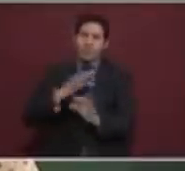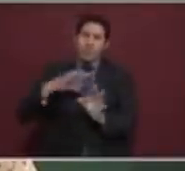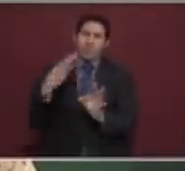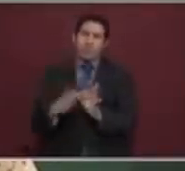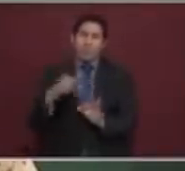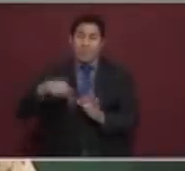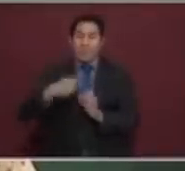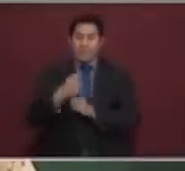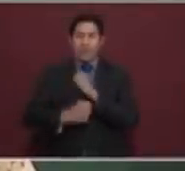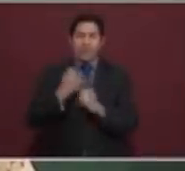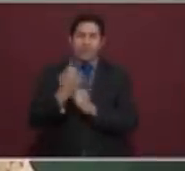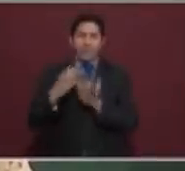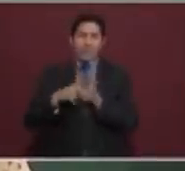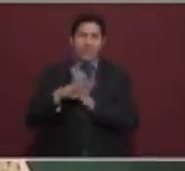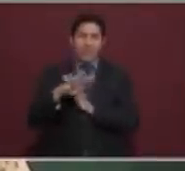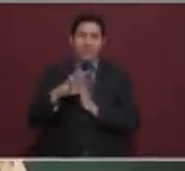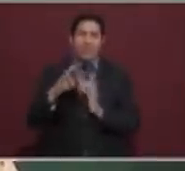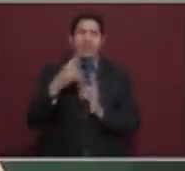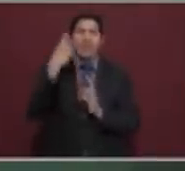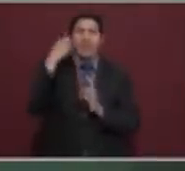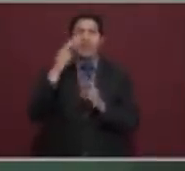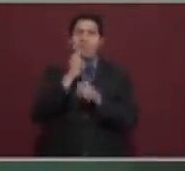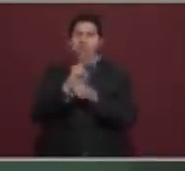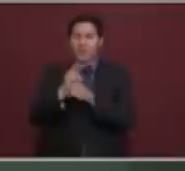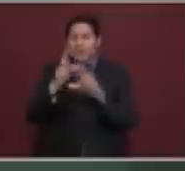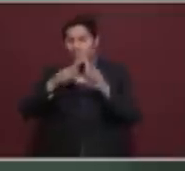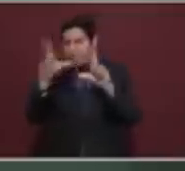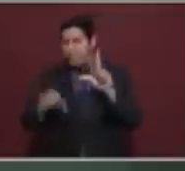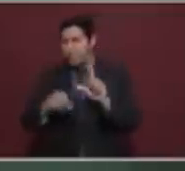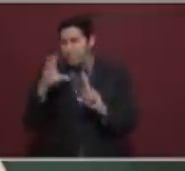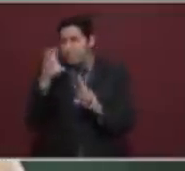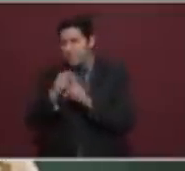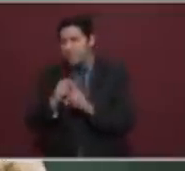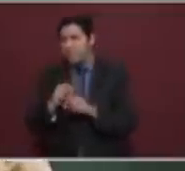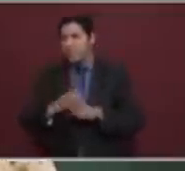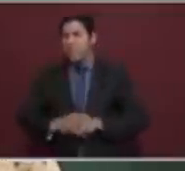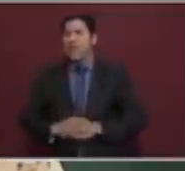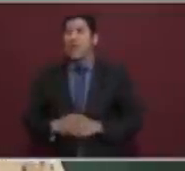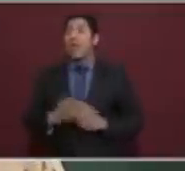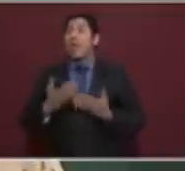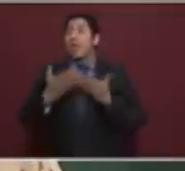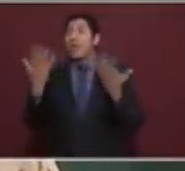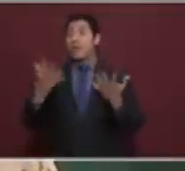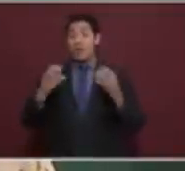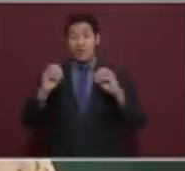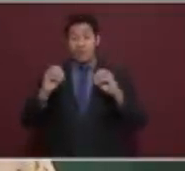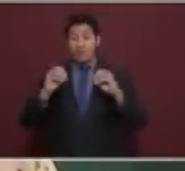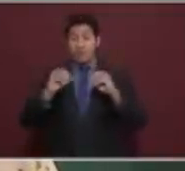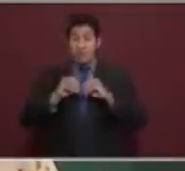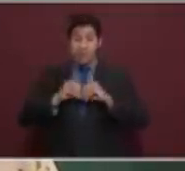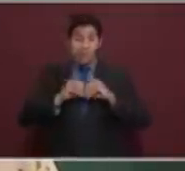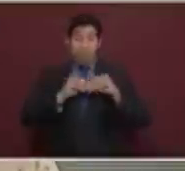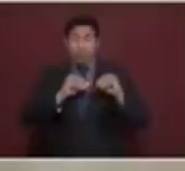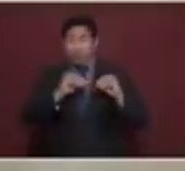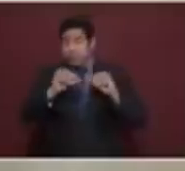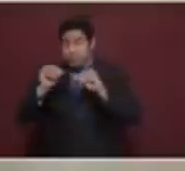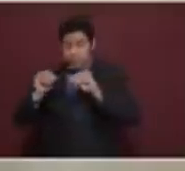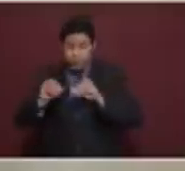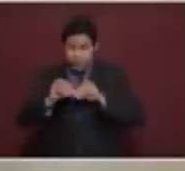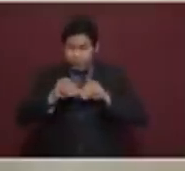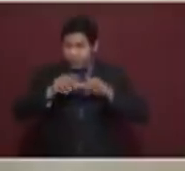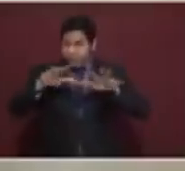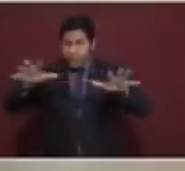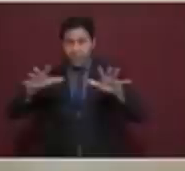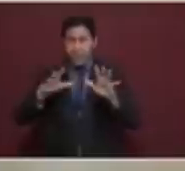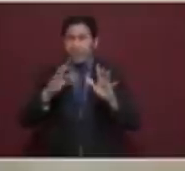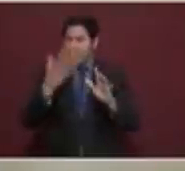integración de la guardia nacional en relación al despliegue como ya se mencionó las 150 coordinaciones que